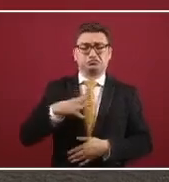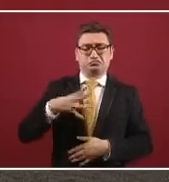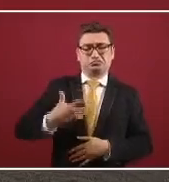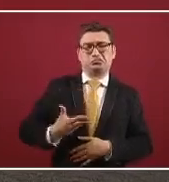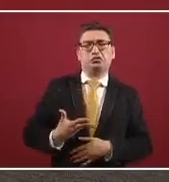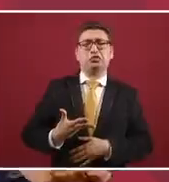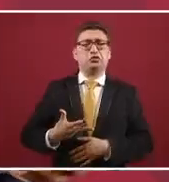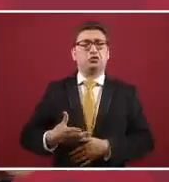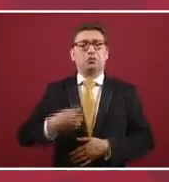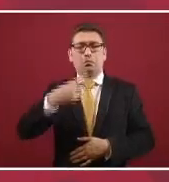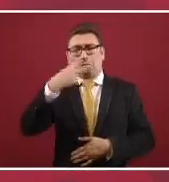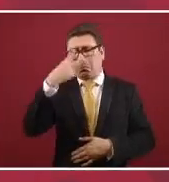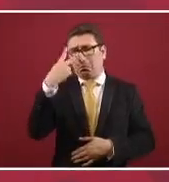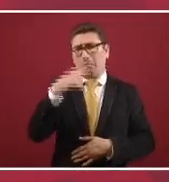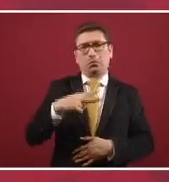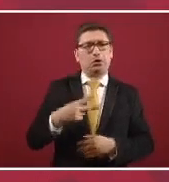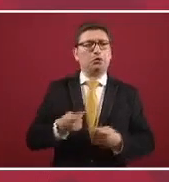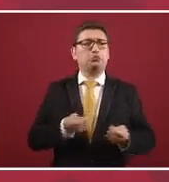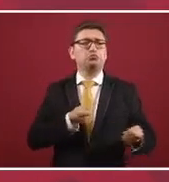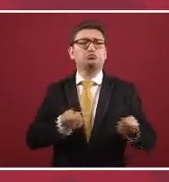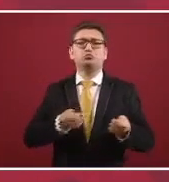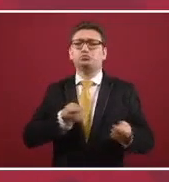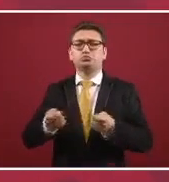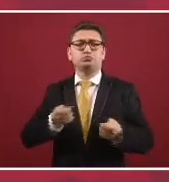los dueños de México.